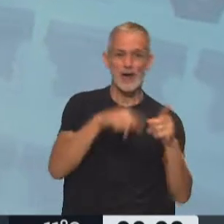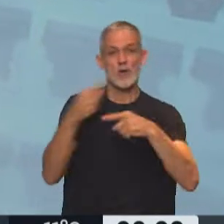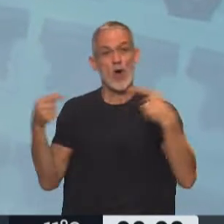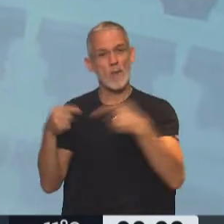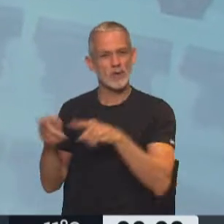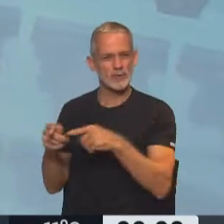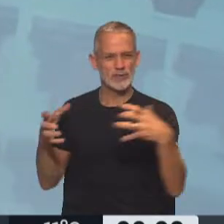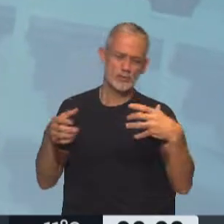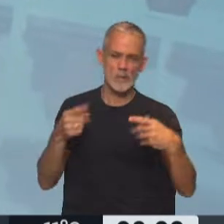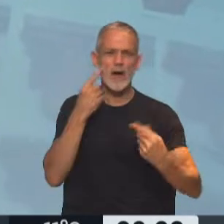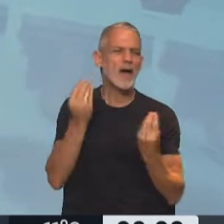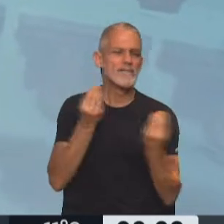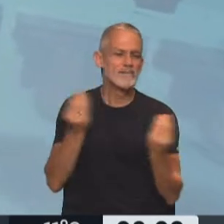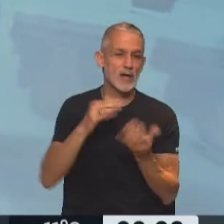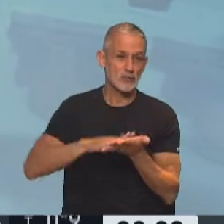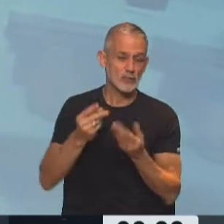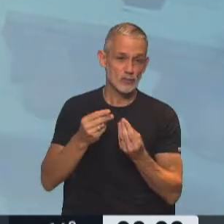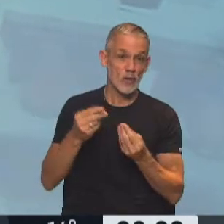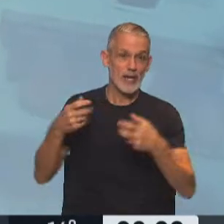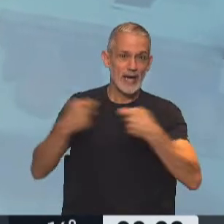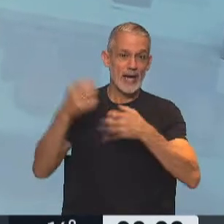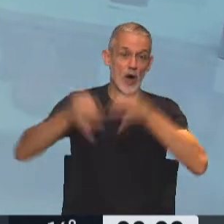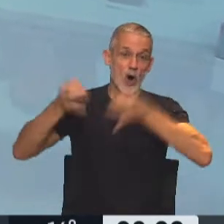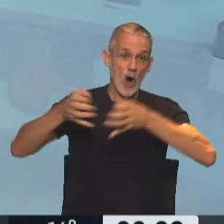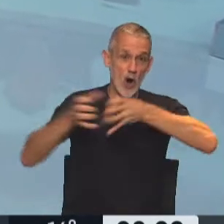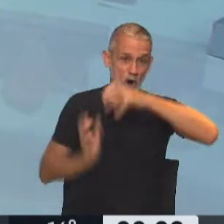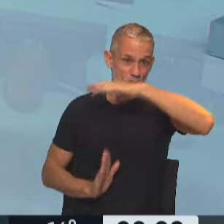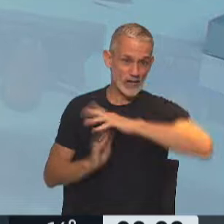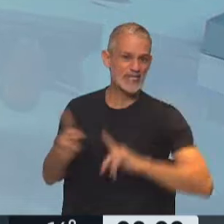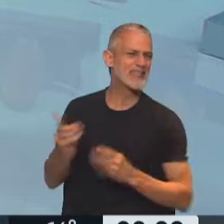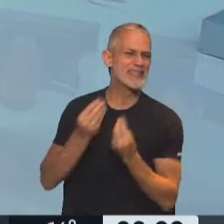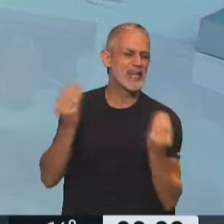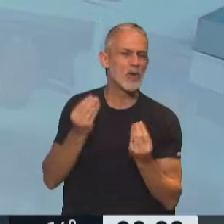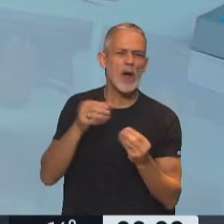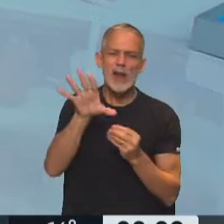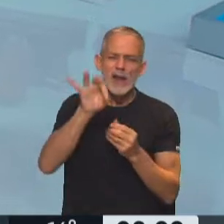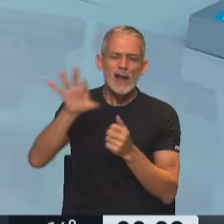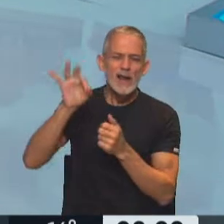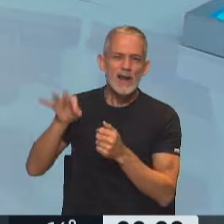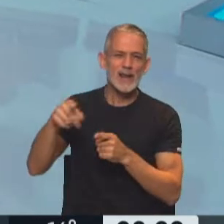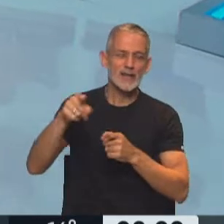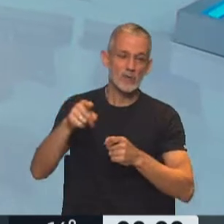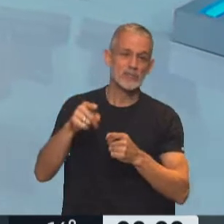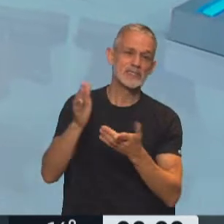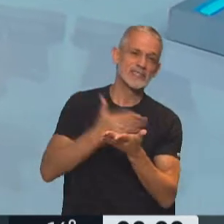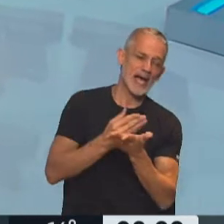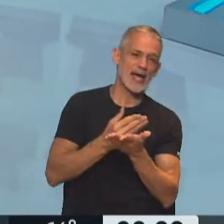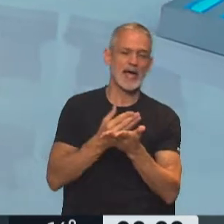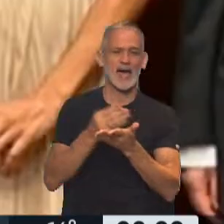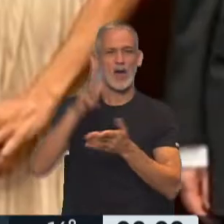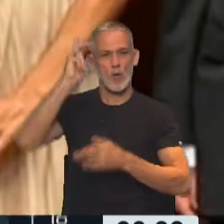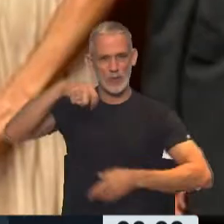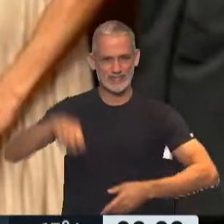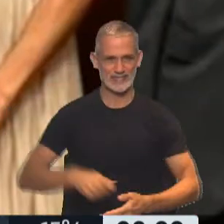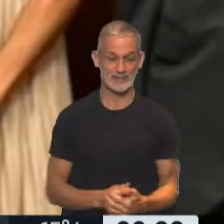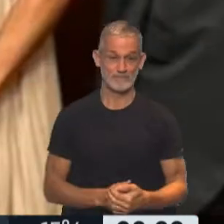a propósito de lo que ocurre en ese órgano que se encarga, entre otras cosas, de seleccionar y remover a los jueces.